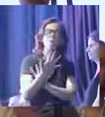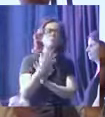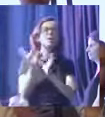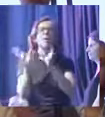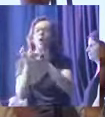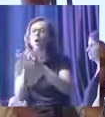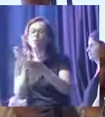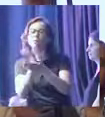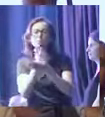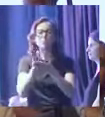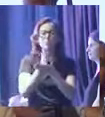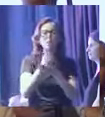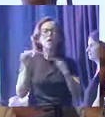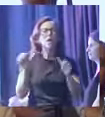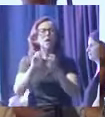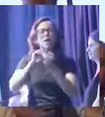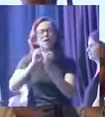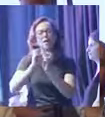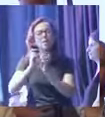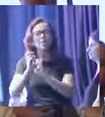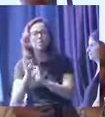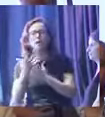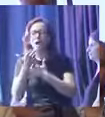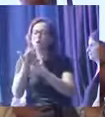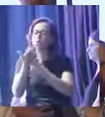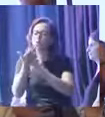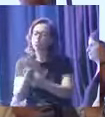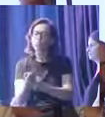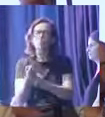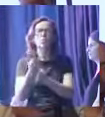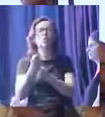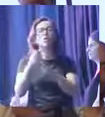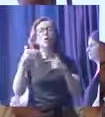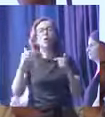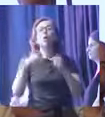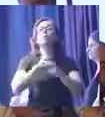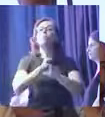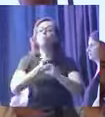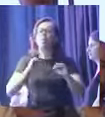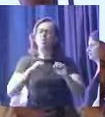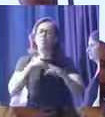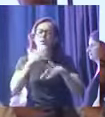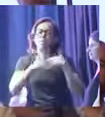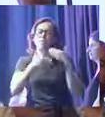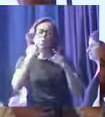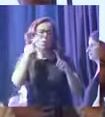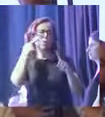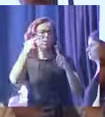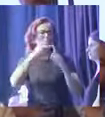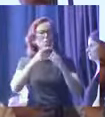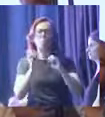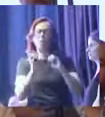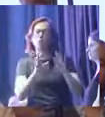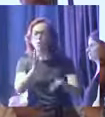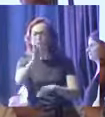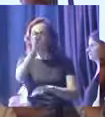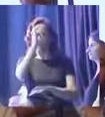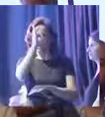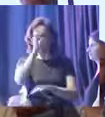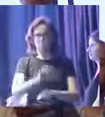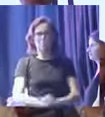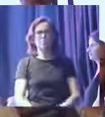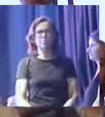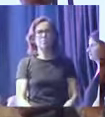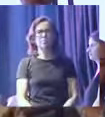que composte, que recicle, una ciudad que pueda avanzar hacia el objetivo de basura cero.